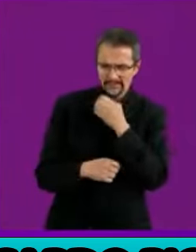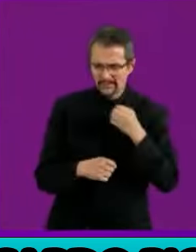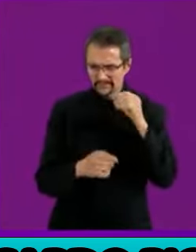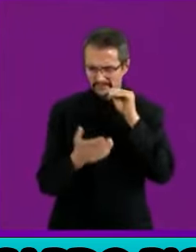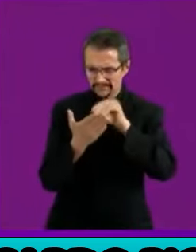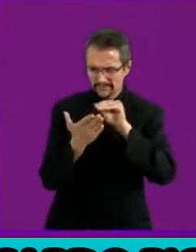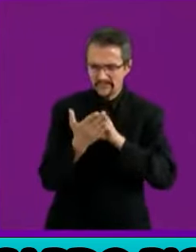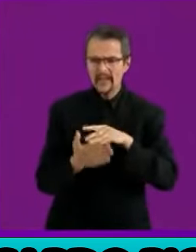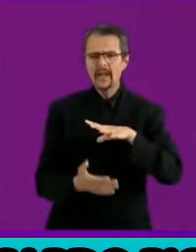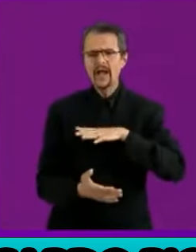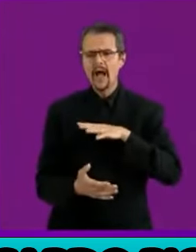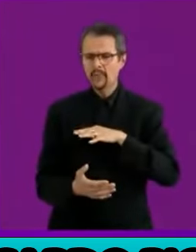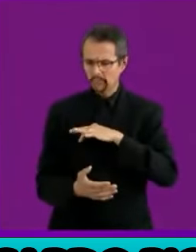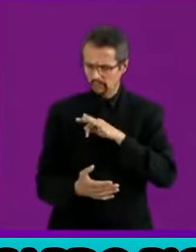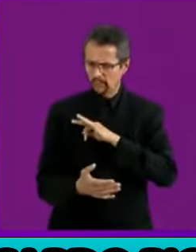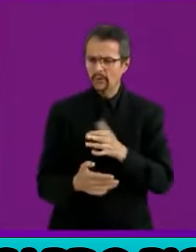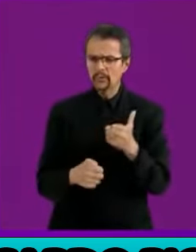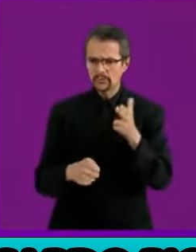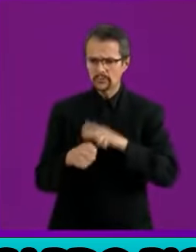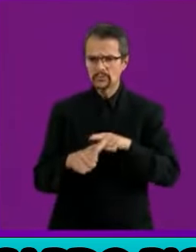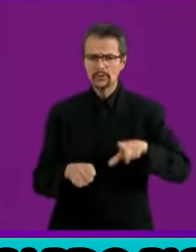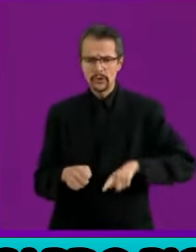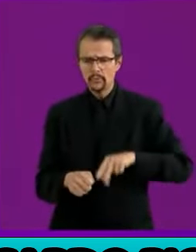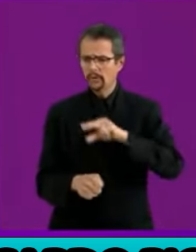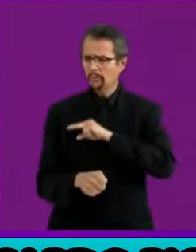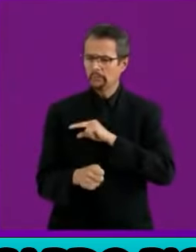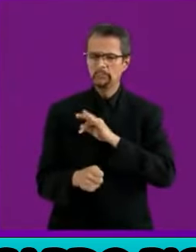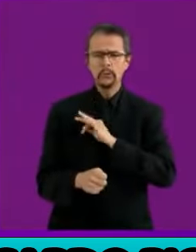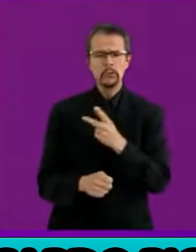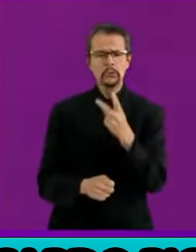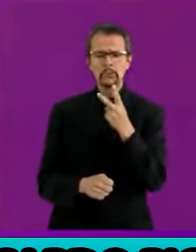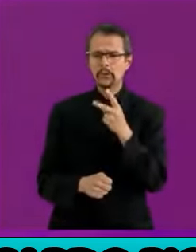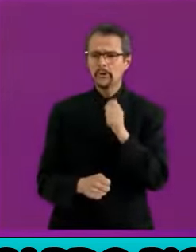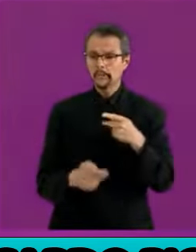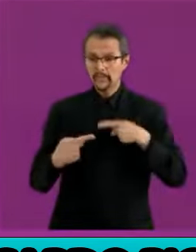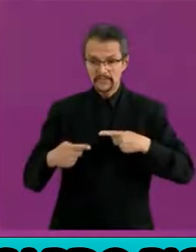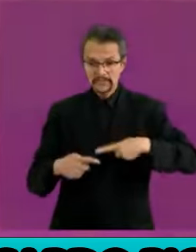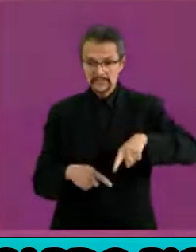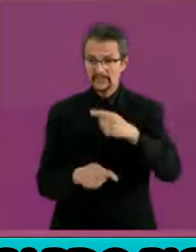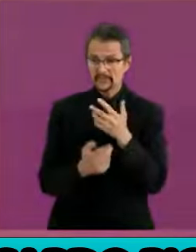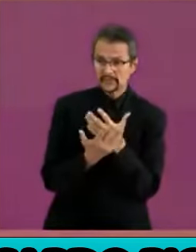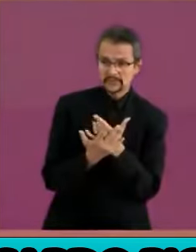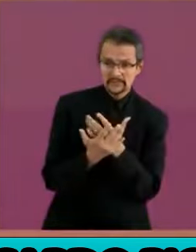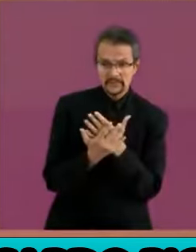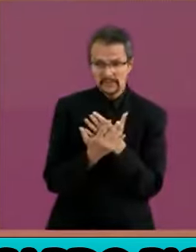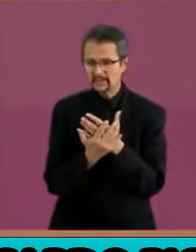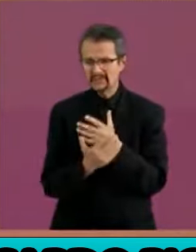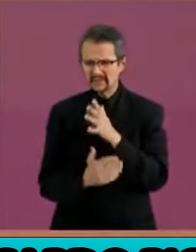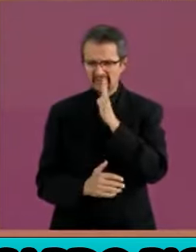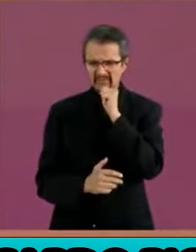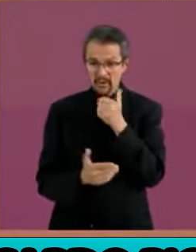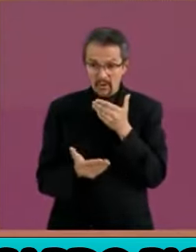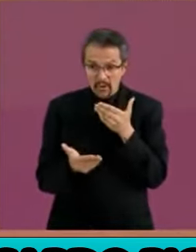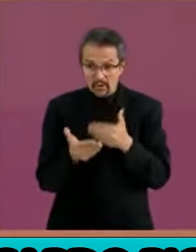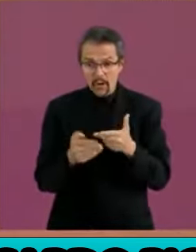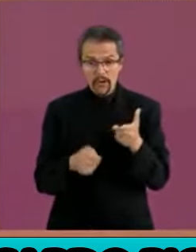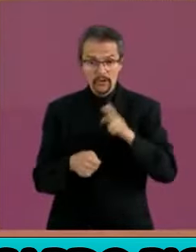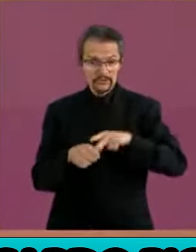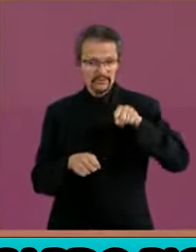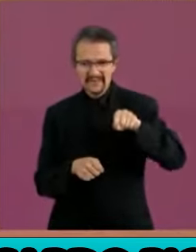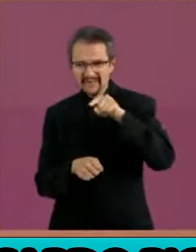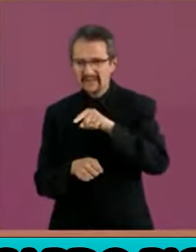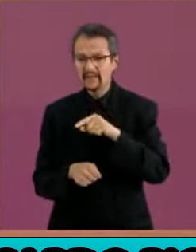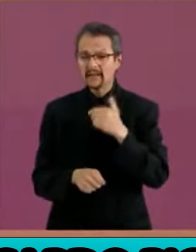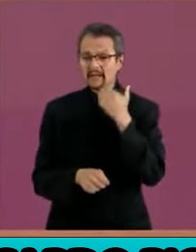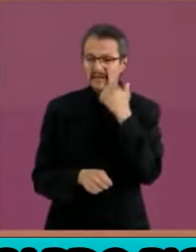la destrucción, la gente no puede seguir esperando un medicamento, una consulta, en lo que recuperamos el sistema público de salud.